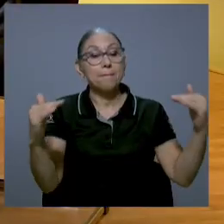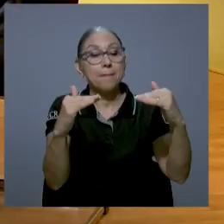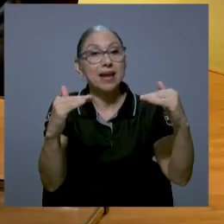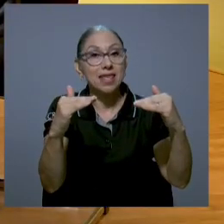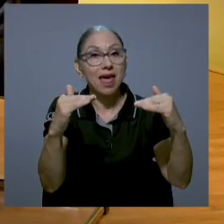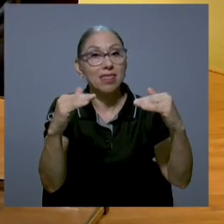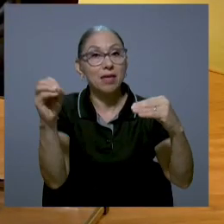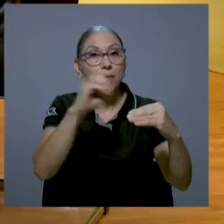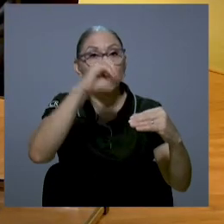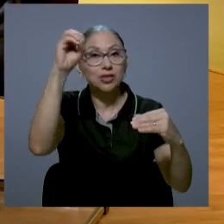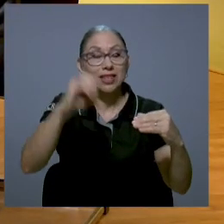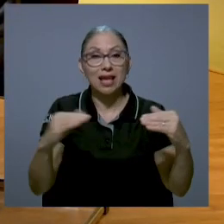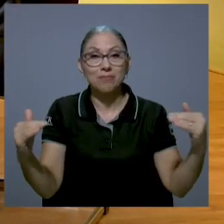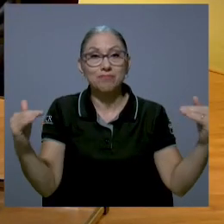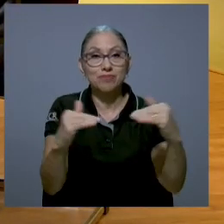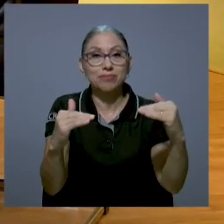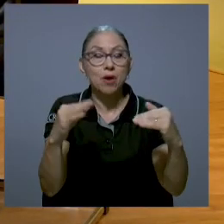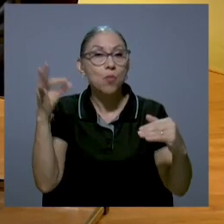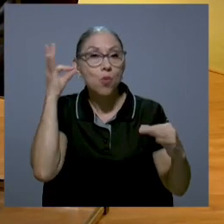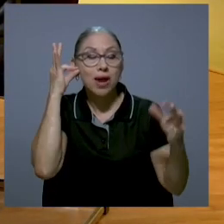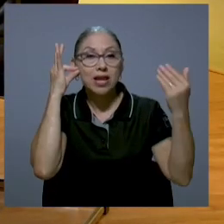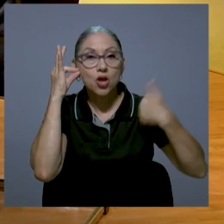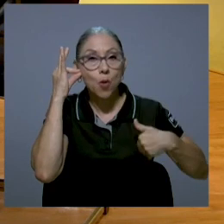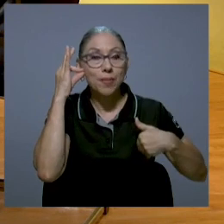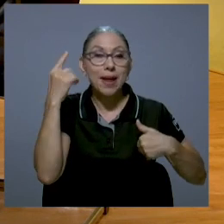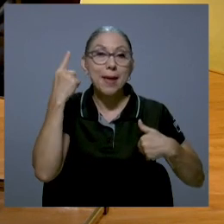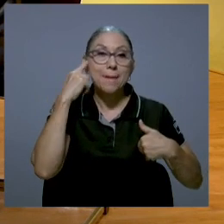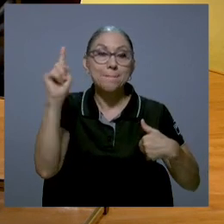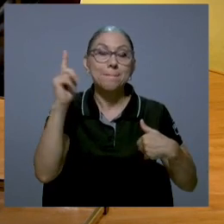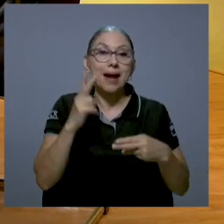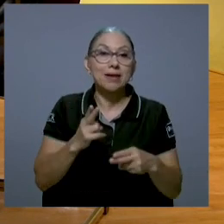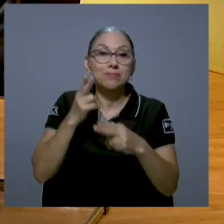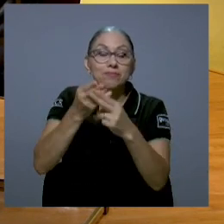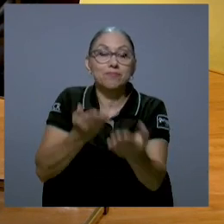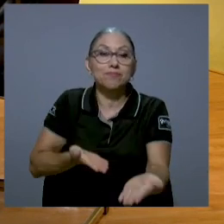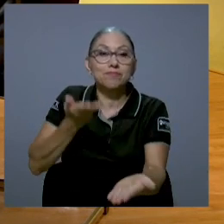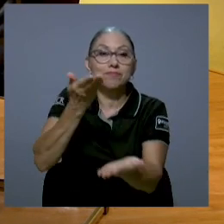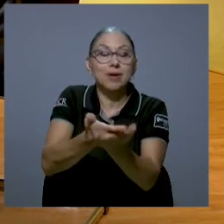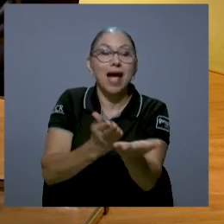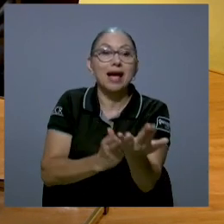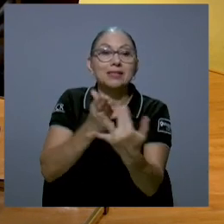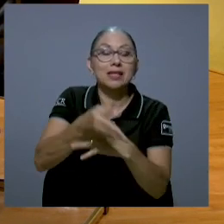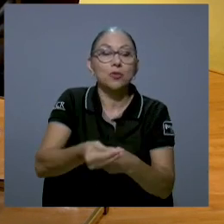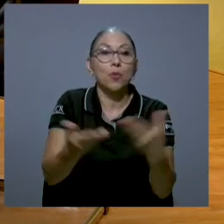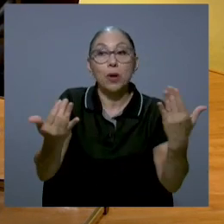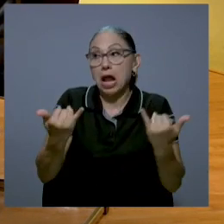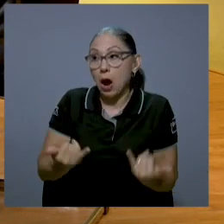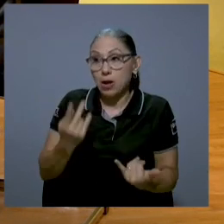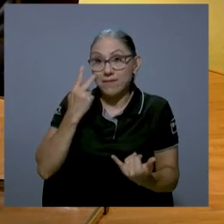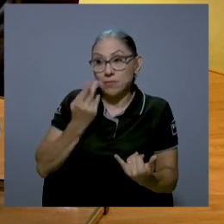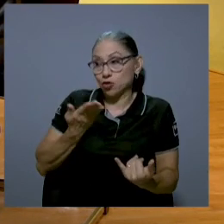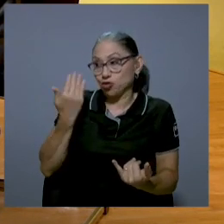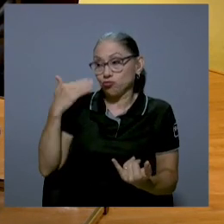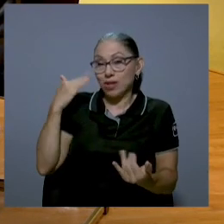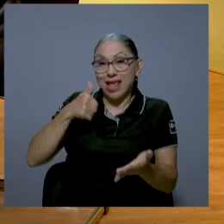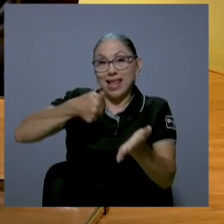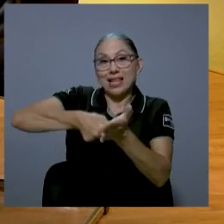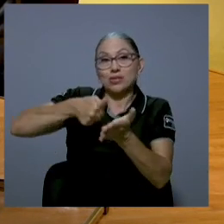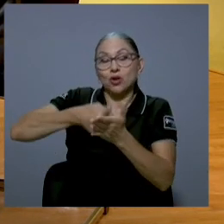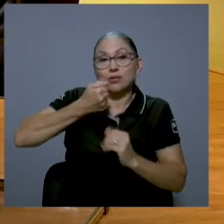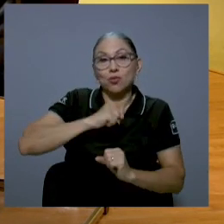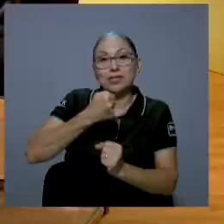en el acceso a los cargos de elección popular, y esta vez vimos que en las elecciones municipales tuvo una importancia